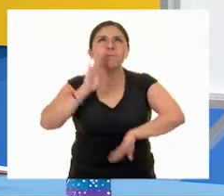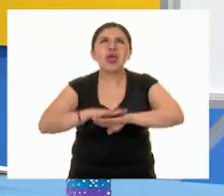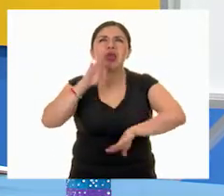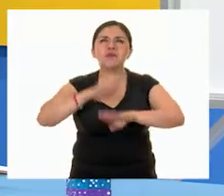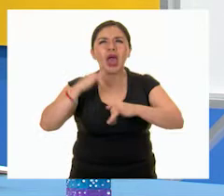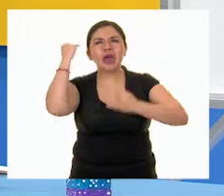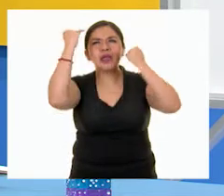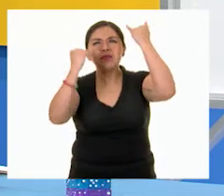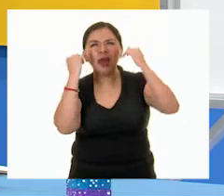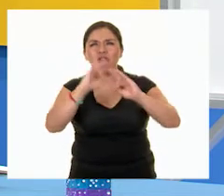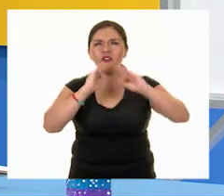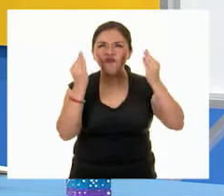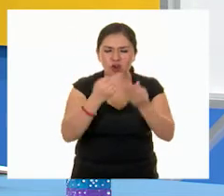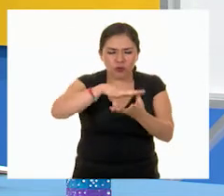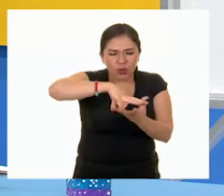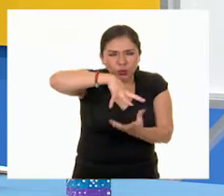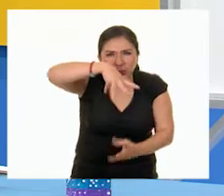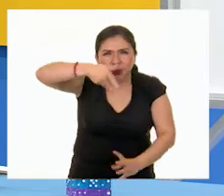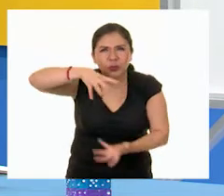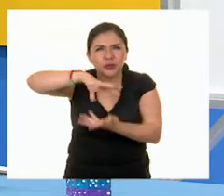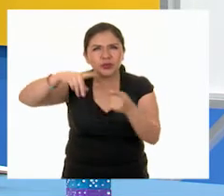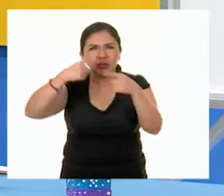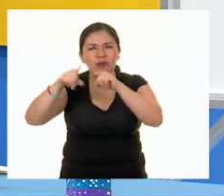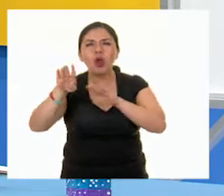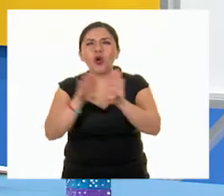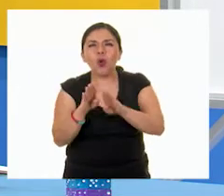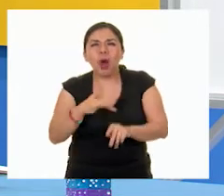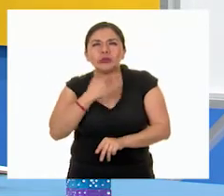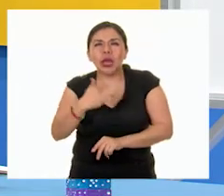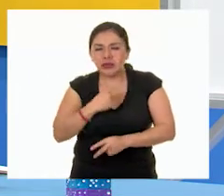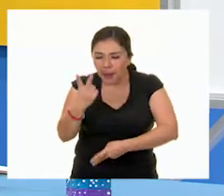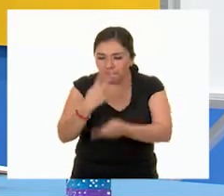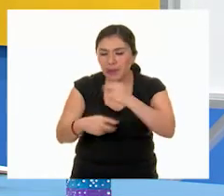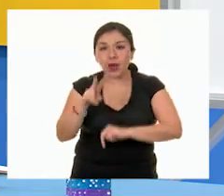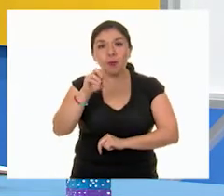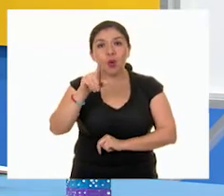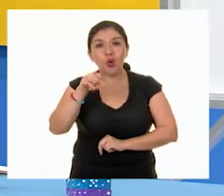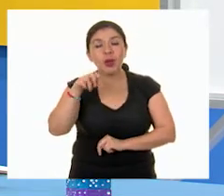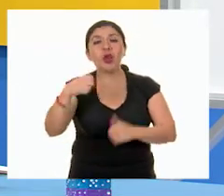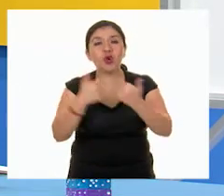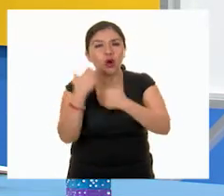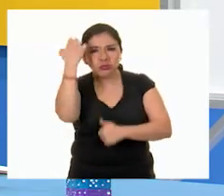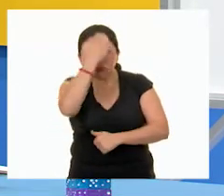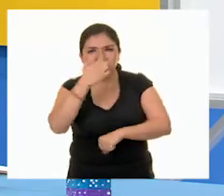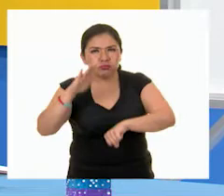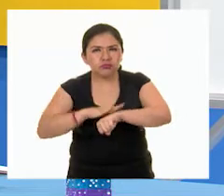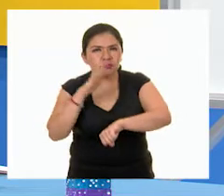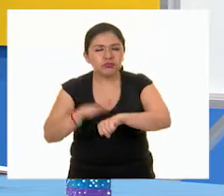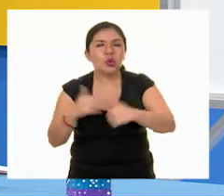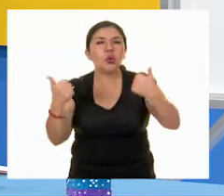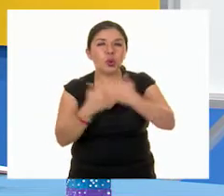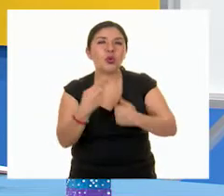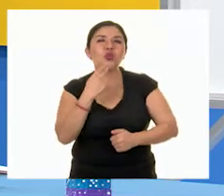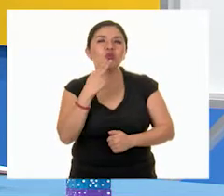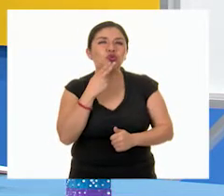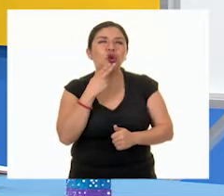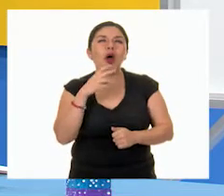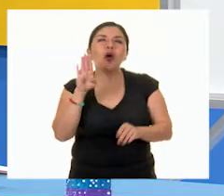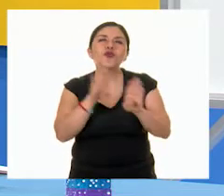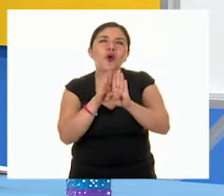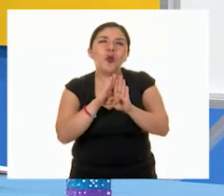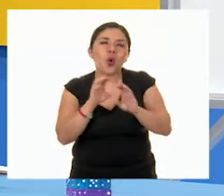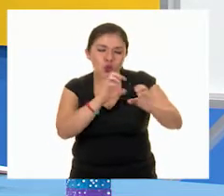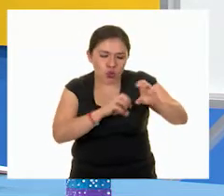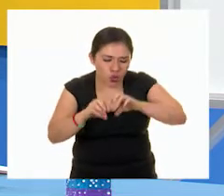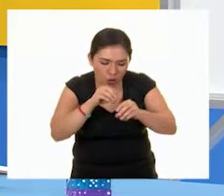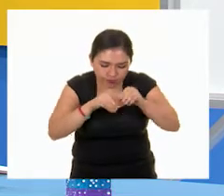más prismas, y obtener su volumen. Y pueden comprobar el valor de su volumen si utilizan cubitos y